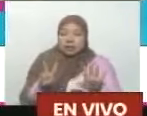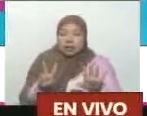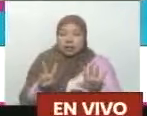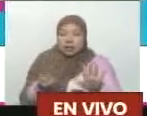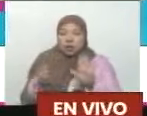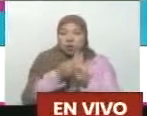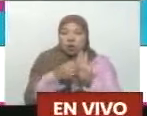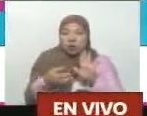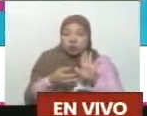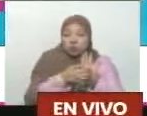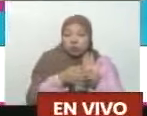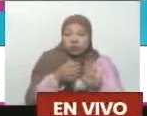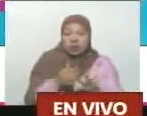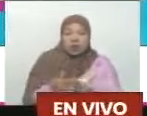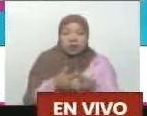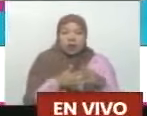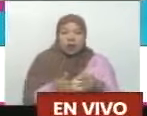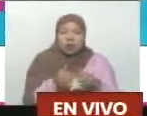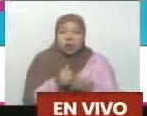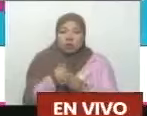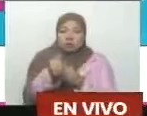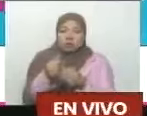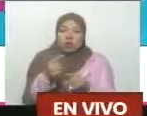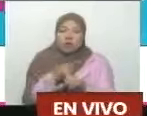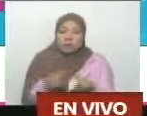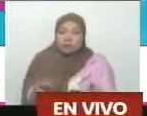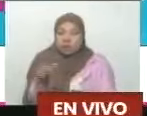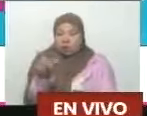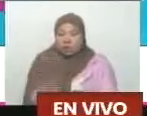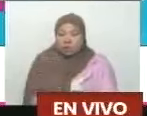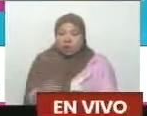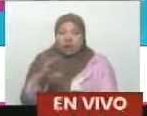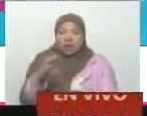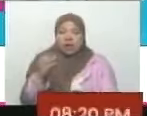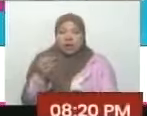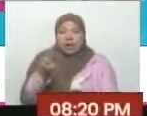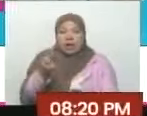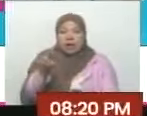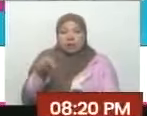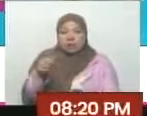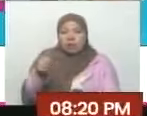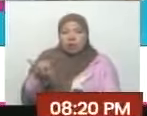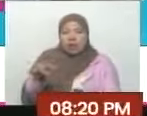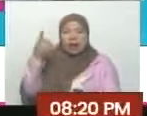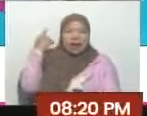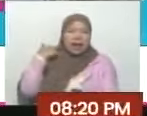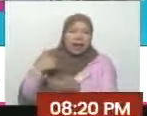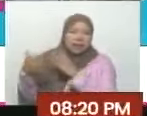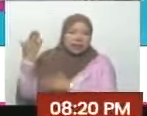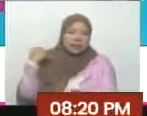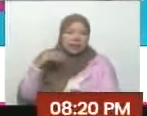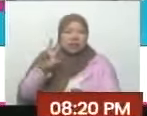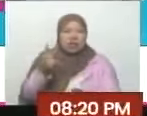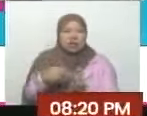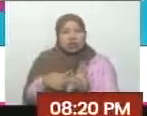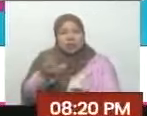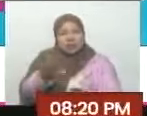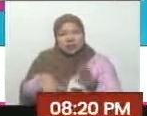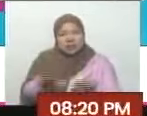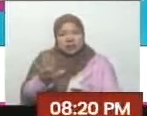Estado fascista dirigido por Estados Unidos con Pedro Carmona Estanga. Ahora Bolivia lo derrotó en una